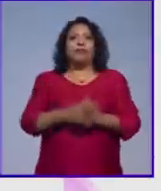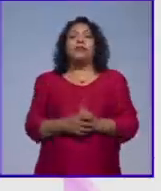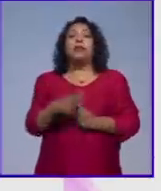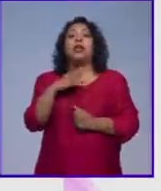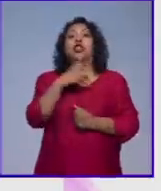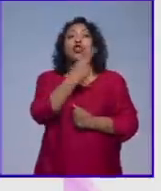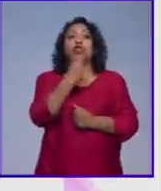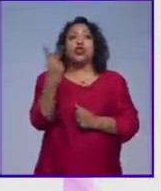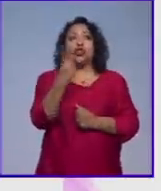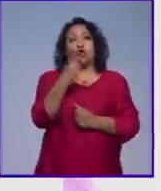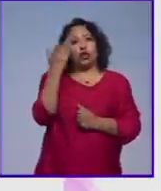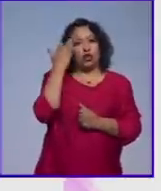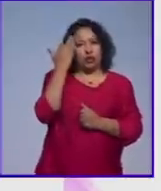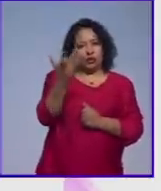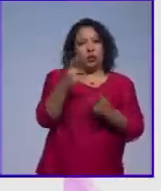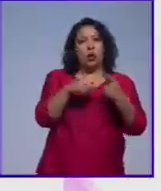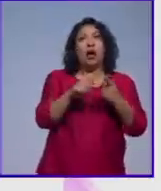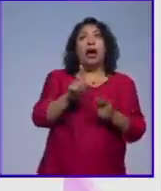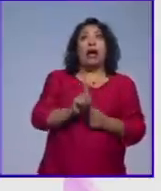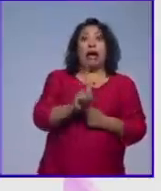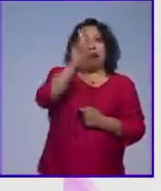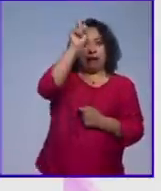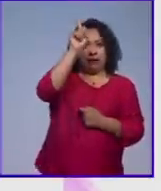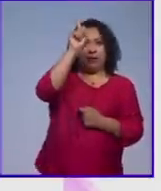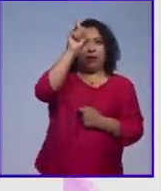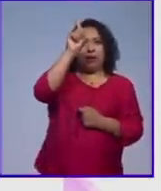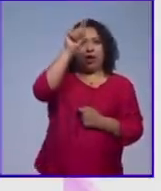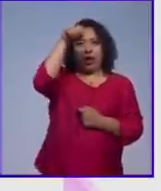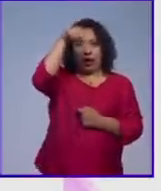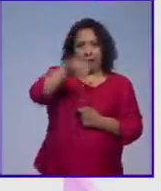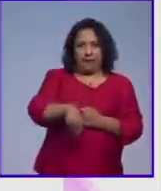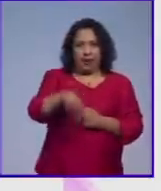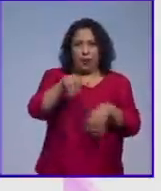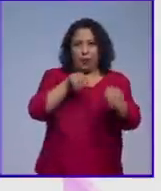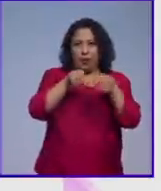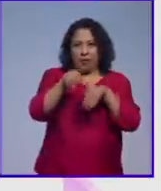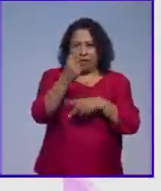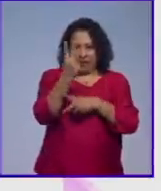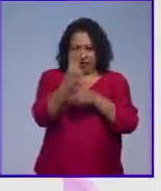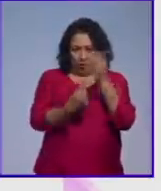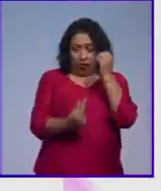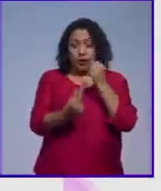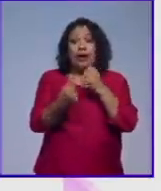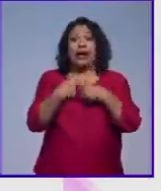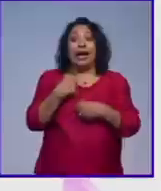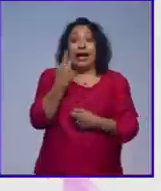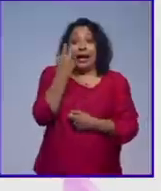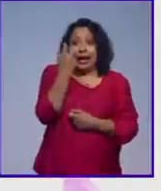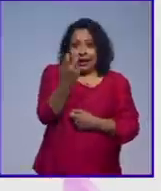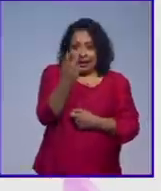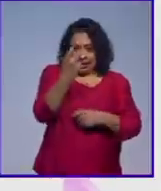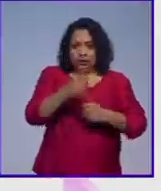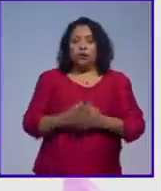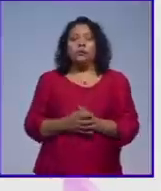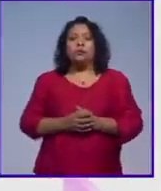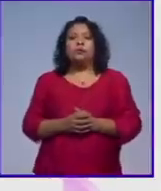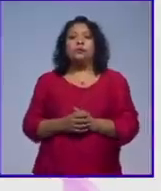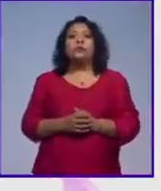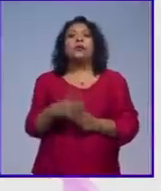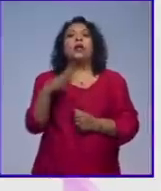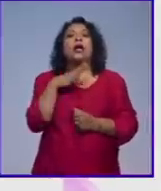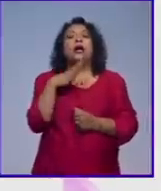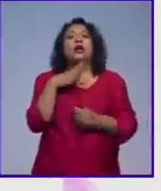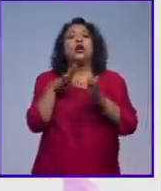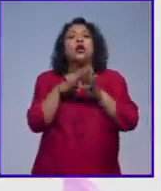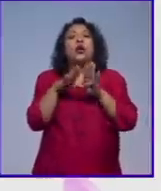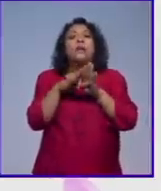dos movimientos, un movimiento para arriba y otro para abajo. En ese sentido, es, la